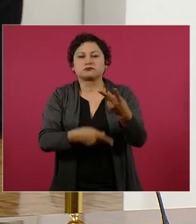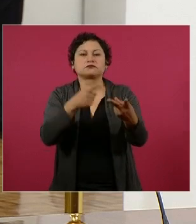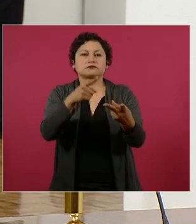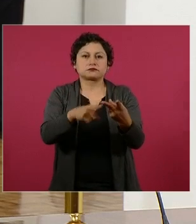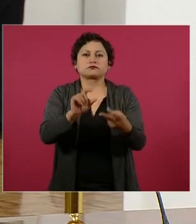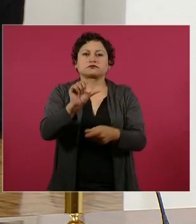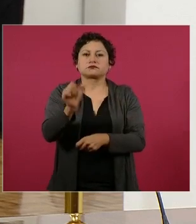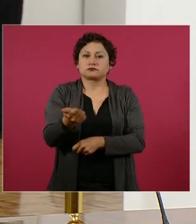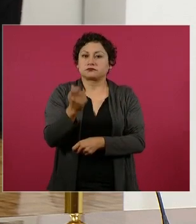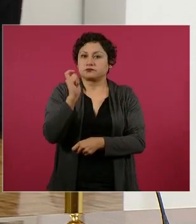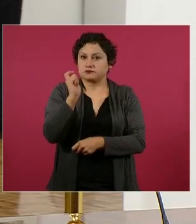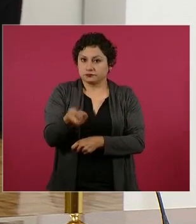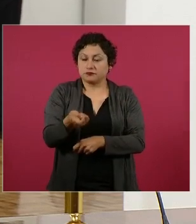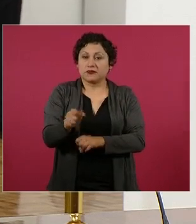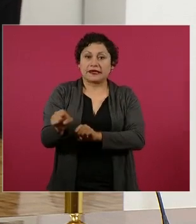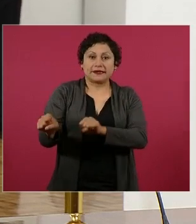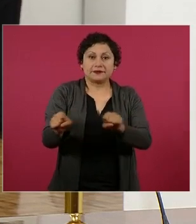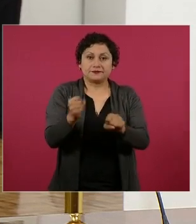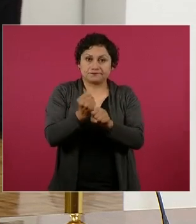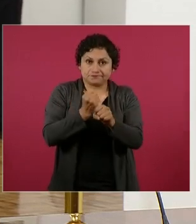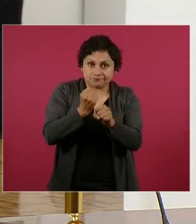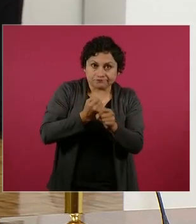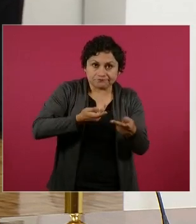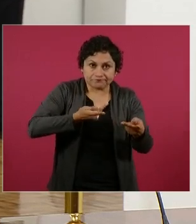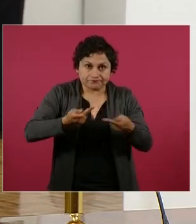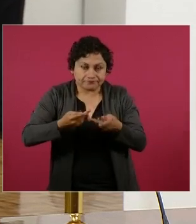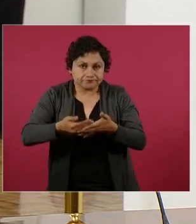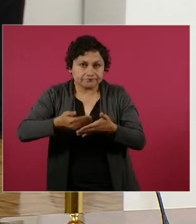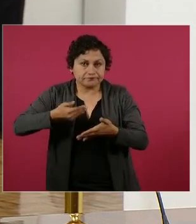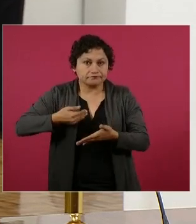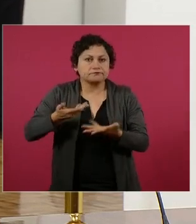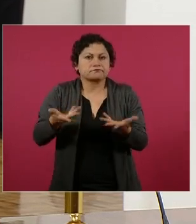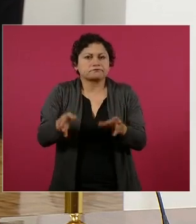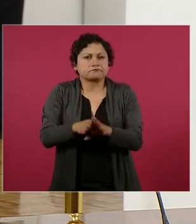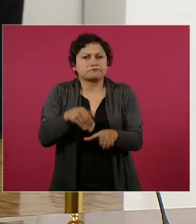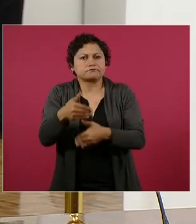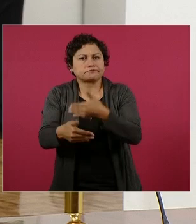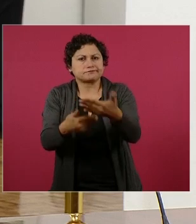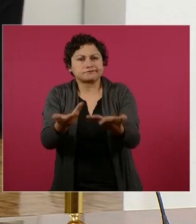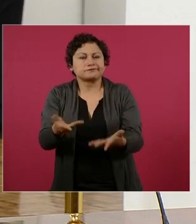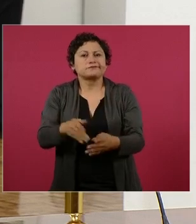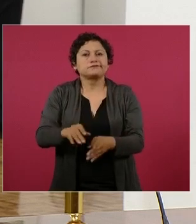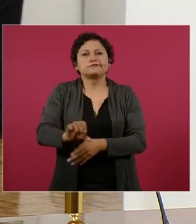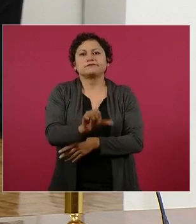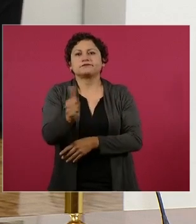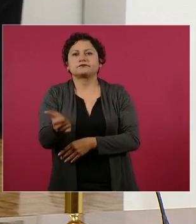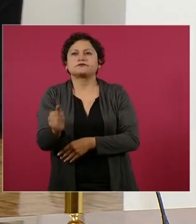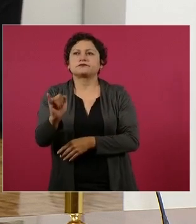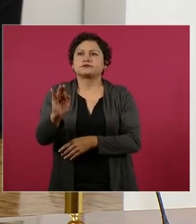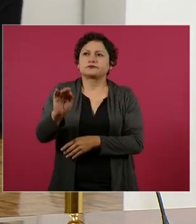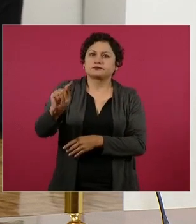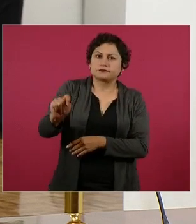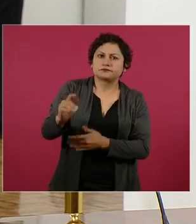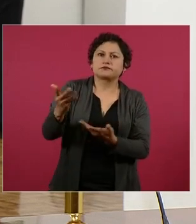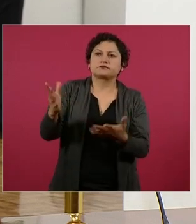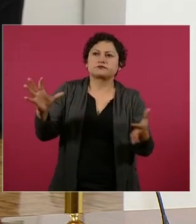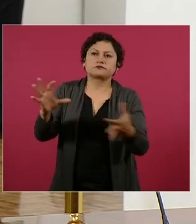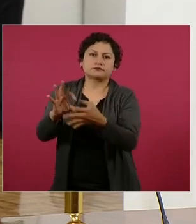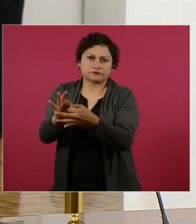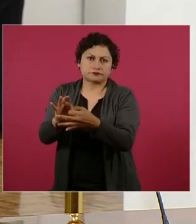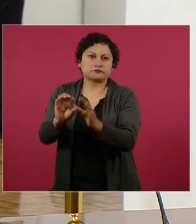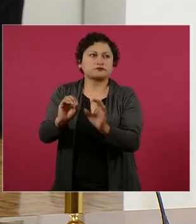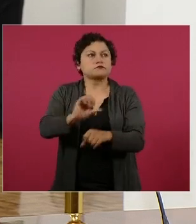protocolo? ¿Se va a hacer ahí alguna presión por parte del IFT, de alguna otra instancia, de alguna empresa como Sky Alert, que están